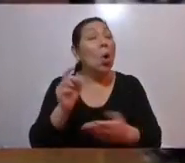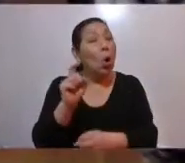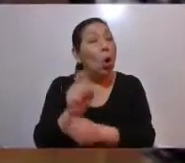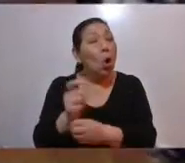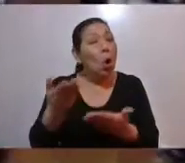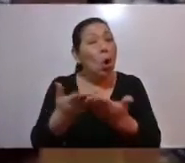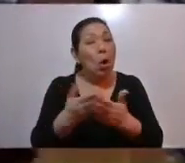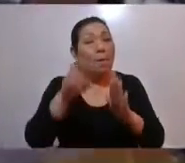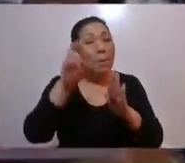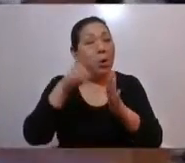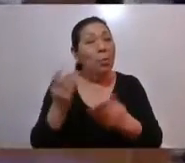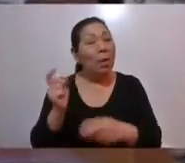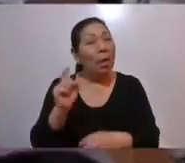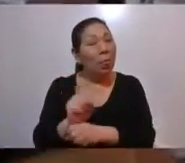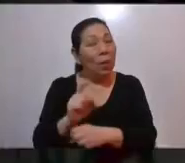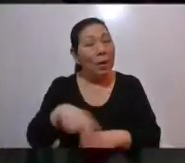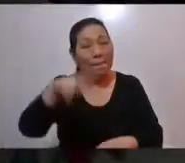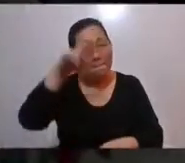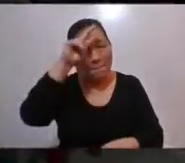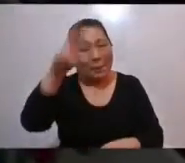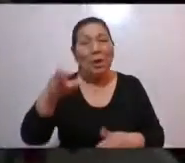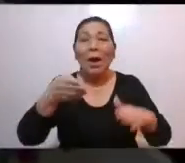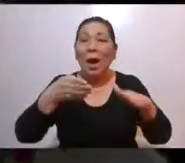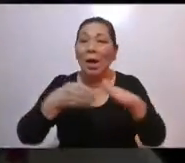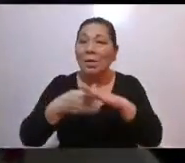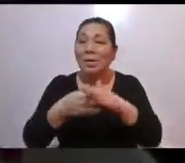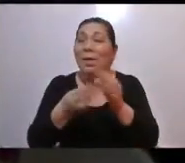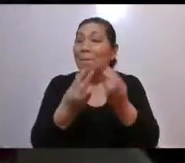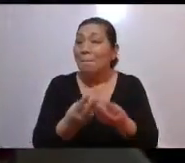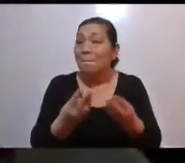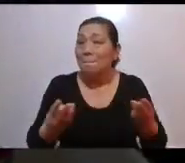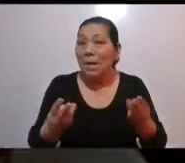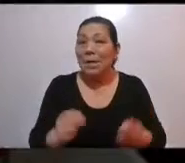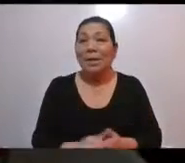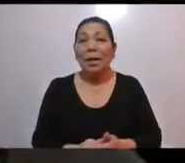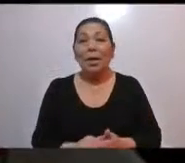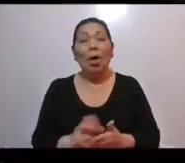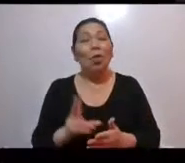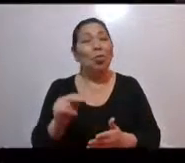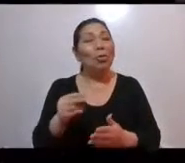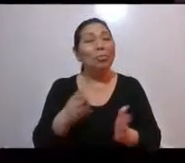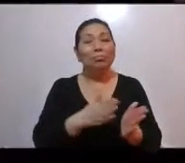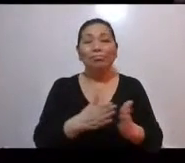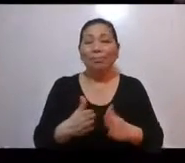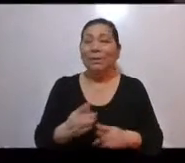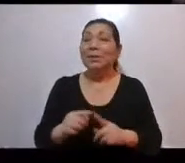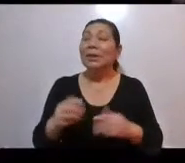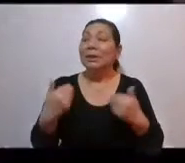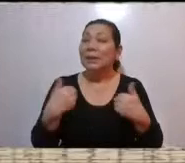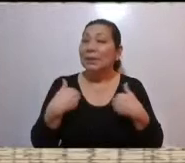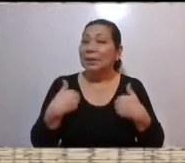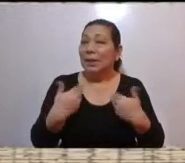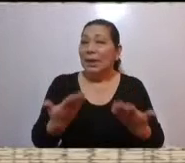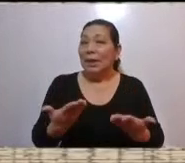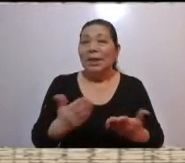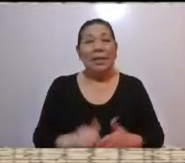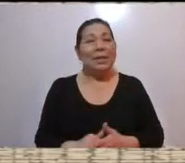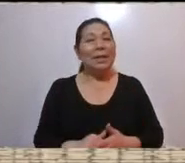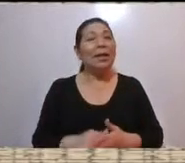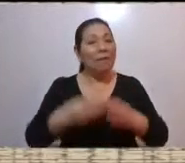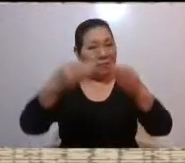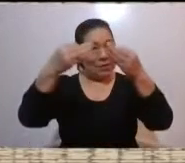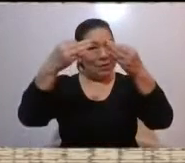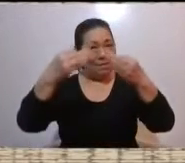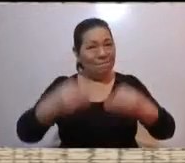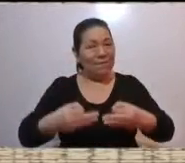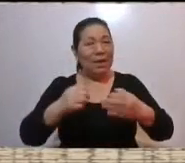acceder al sistema educativo, a los programas de educación en el Perú. El acceso debe ser material, esto significa que tiene que ser efectivo, que tiene